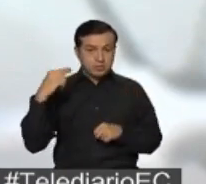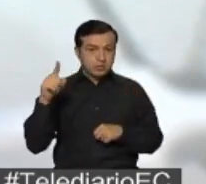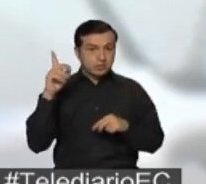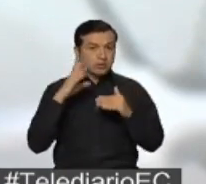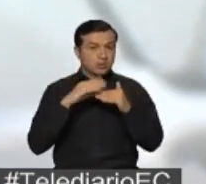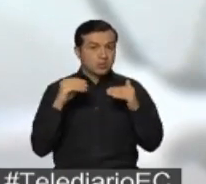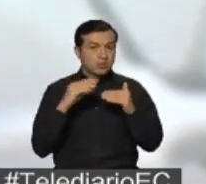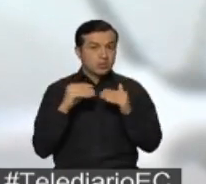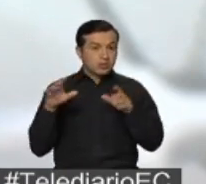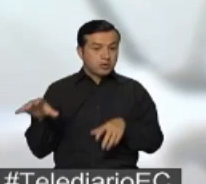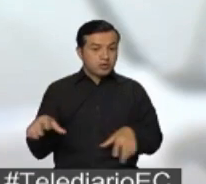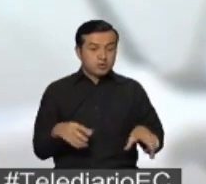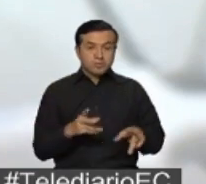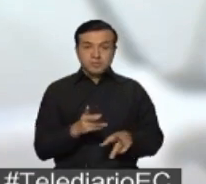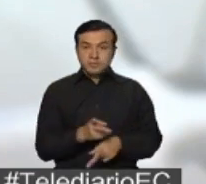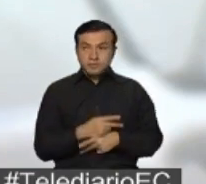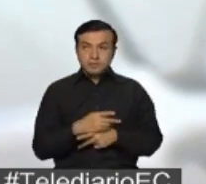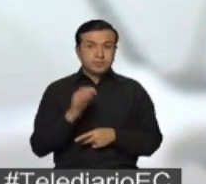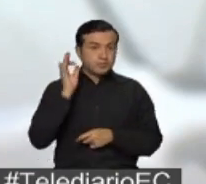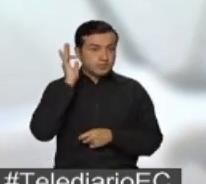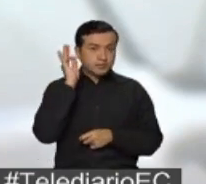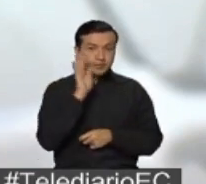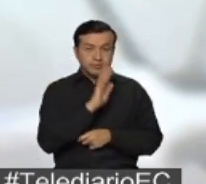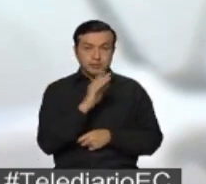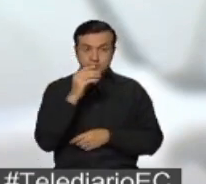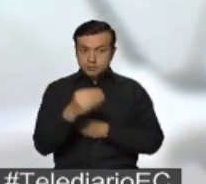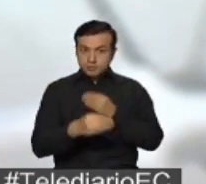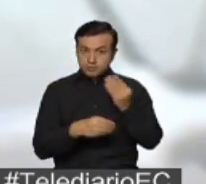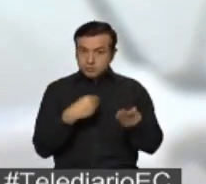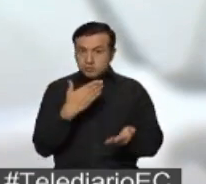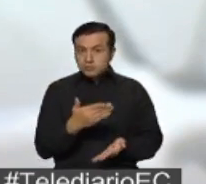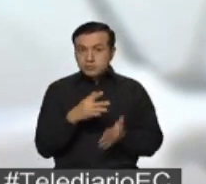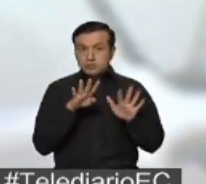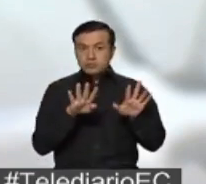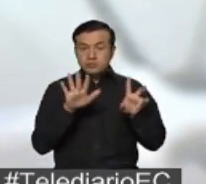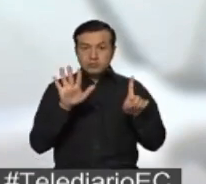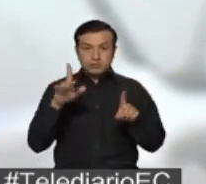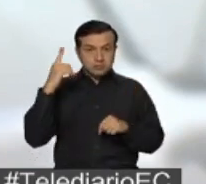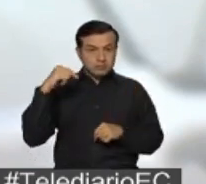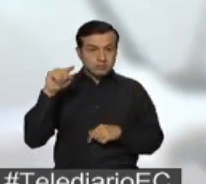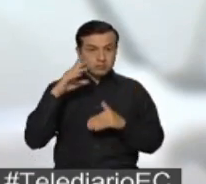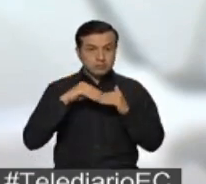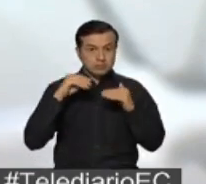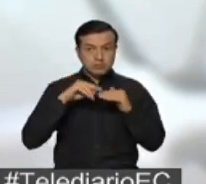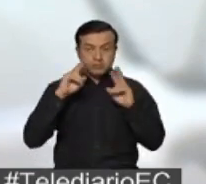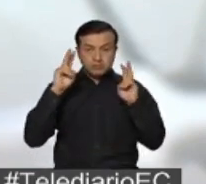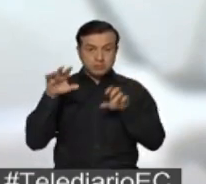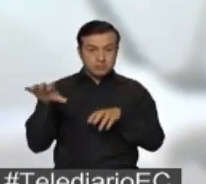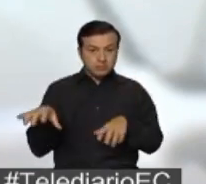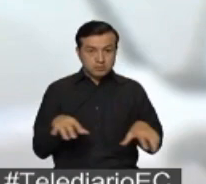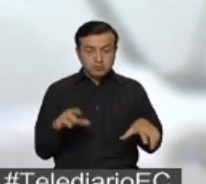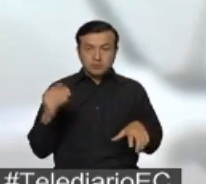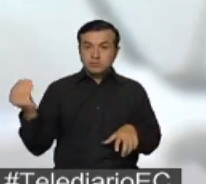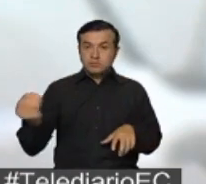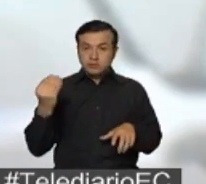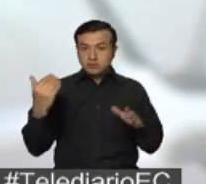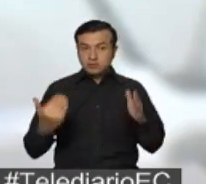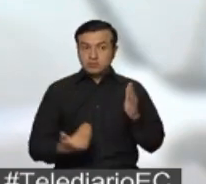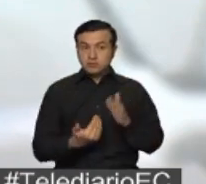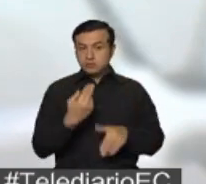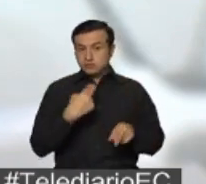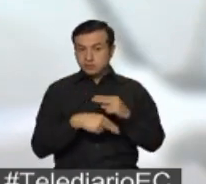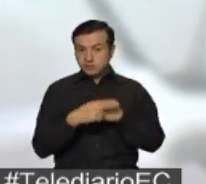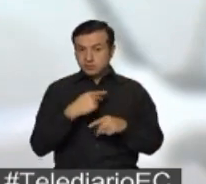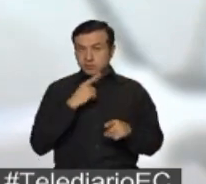dólares en actividades productivas de mujeres por ejemplo o 96 millones de dólares en actividades de jóvenes emprendedores